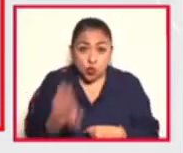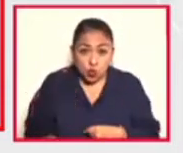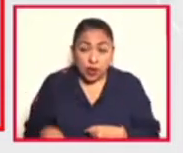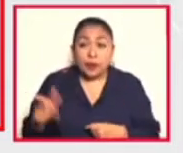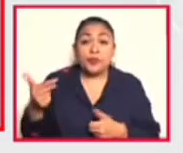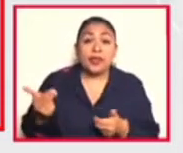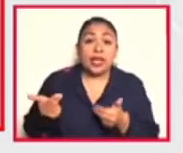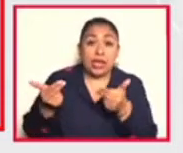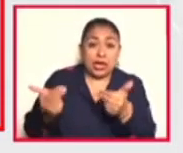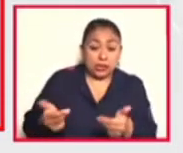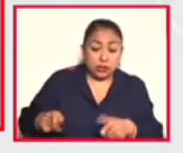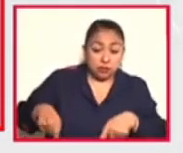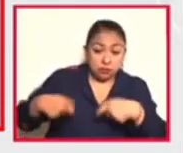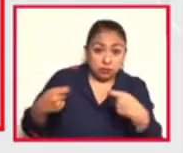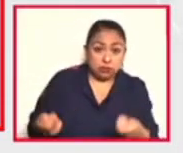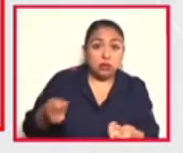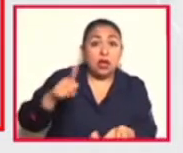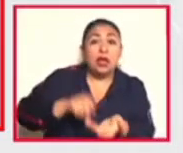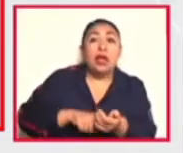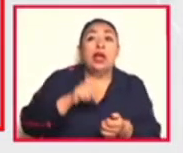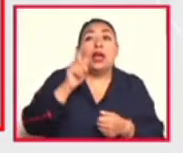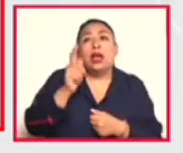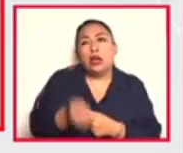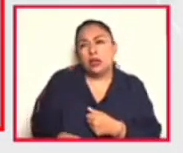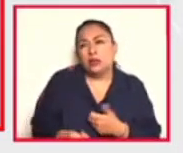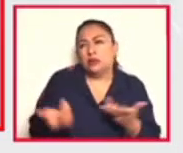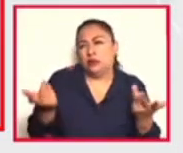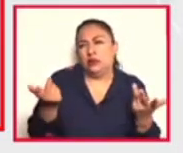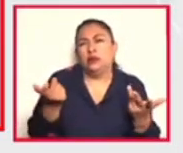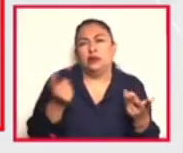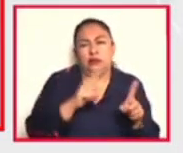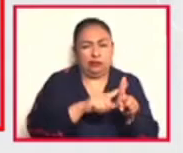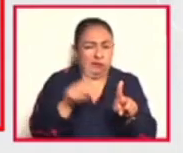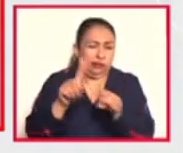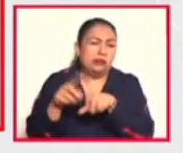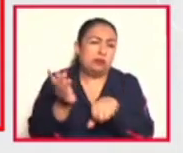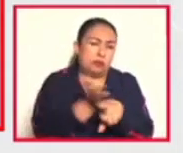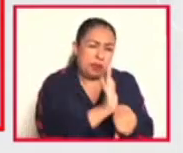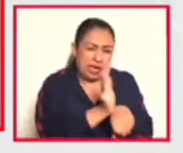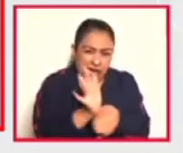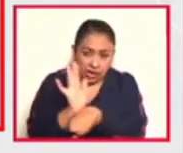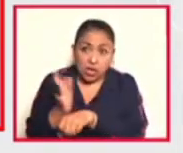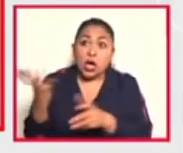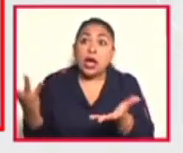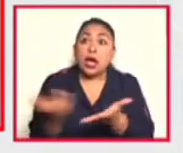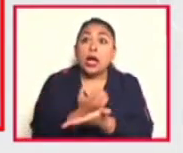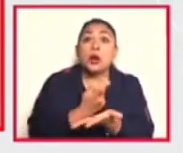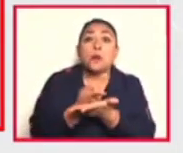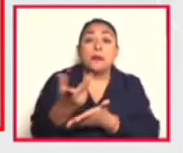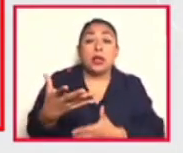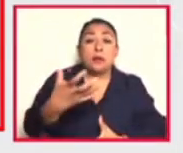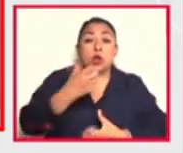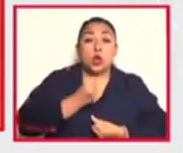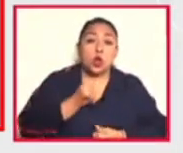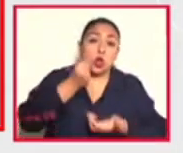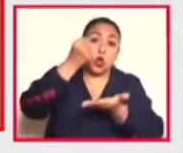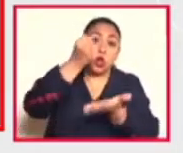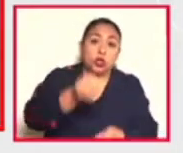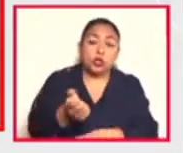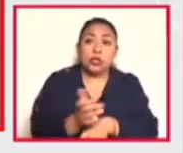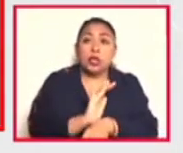su legado está conformado por un par de decenas de películas. Ganó un premio Oscar por la película de